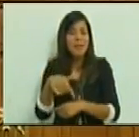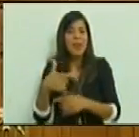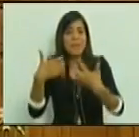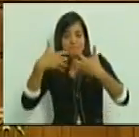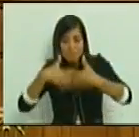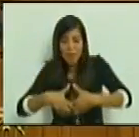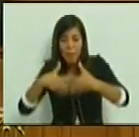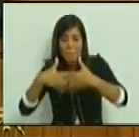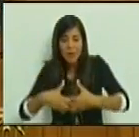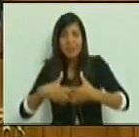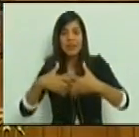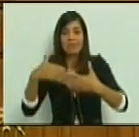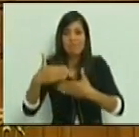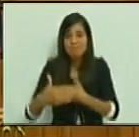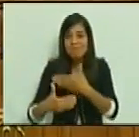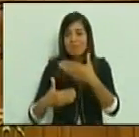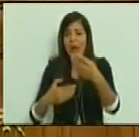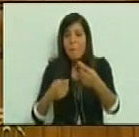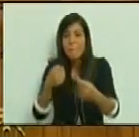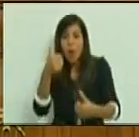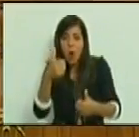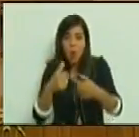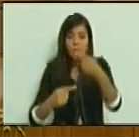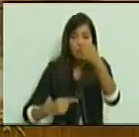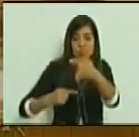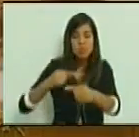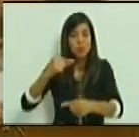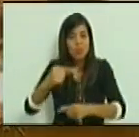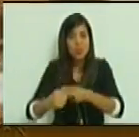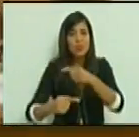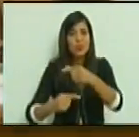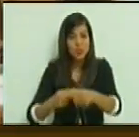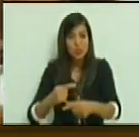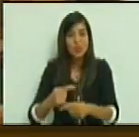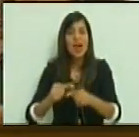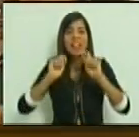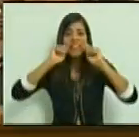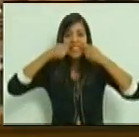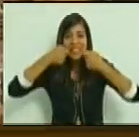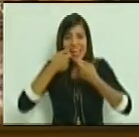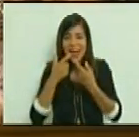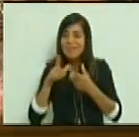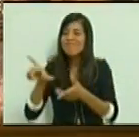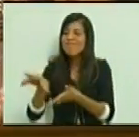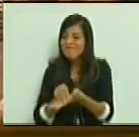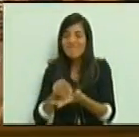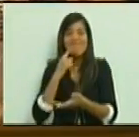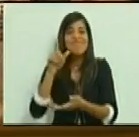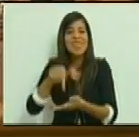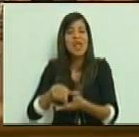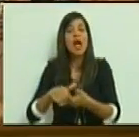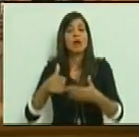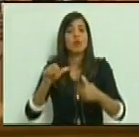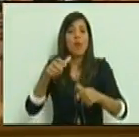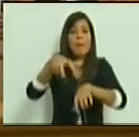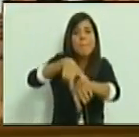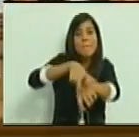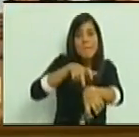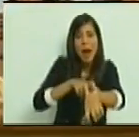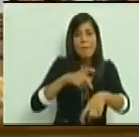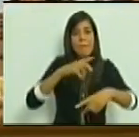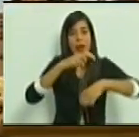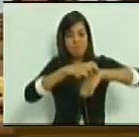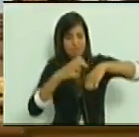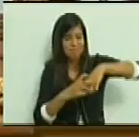mejorando semilla con genética nacional de maíz, tal como han venido haciendo los productores de papa de Guaraque, de Río